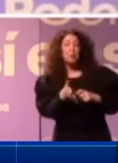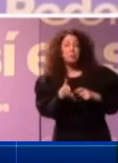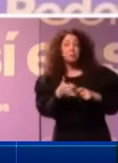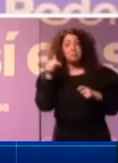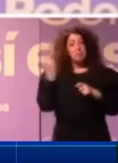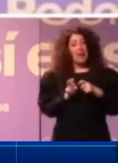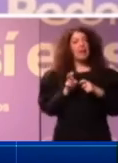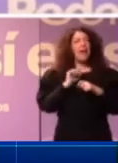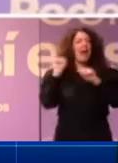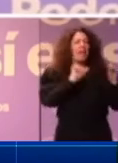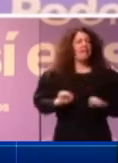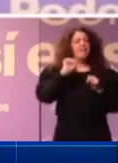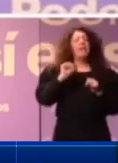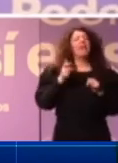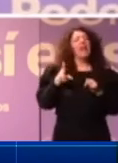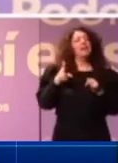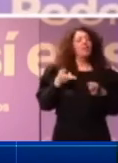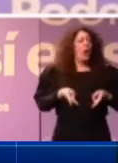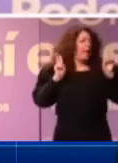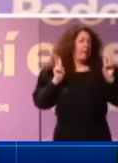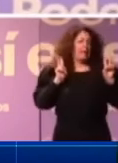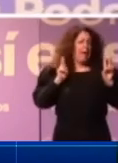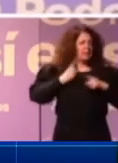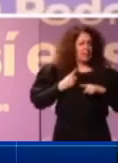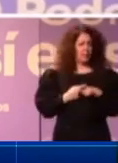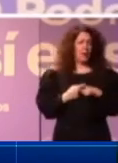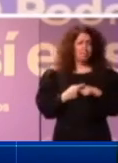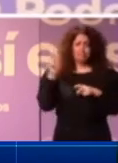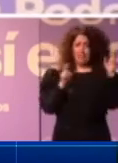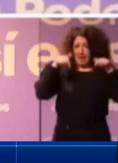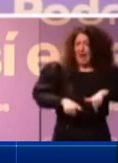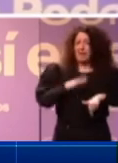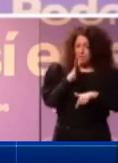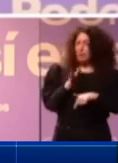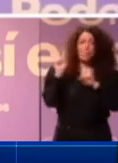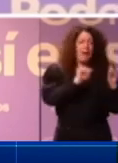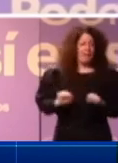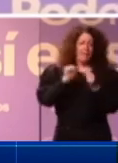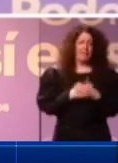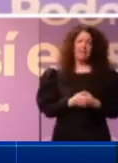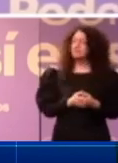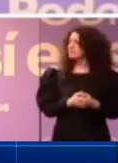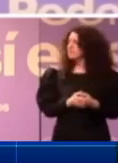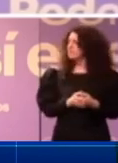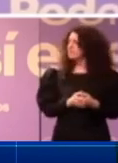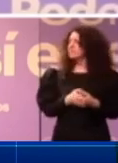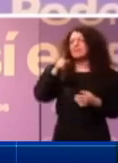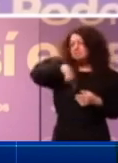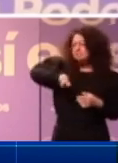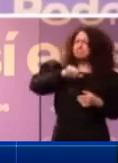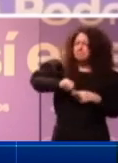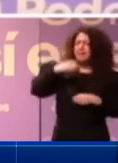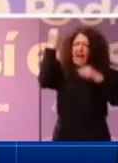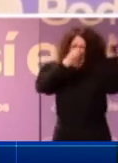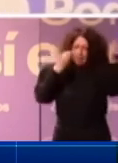tiene una carrera que va dirigida en el sentido que dice que en el centro de la ley del sí está el consentimiento. Vamos a ver,